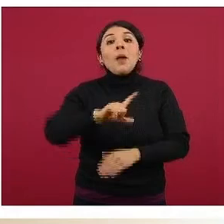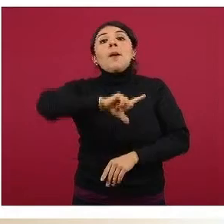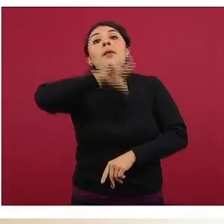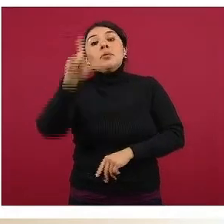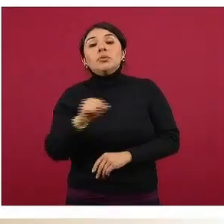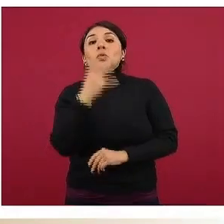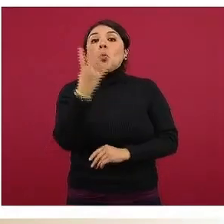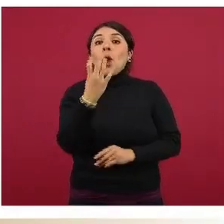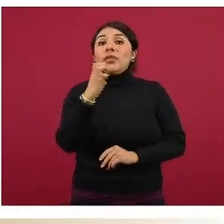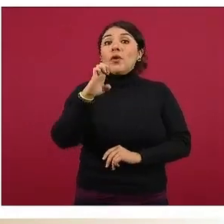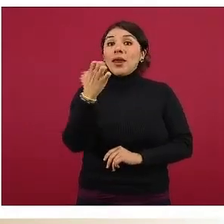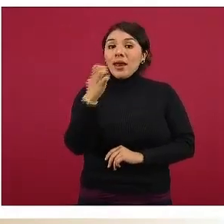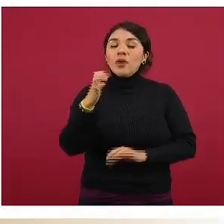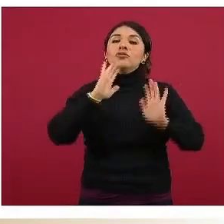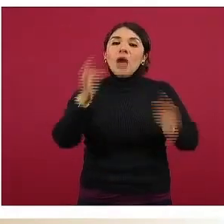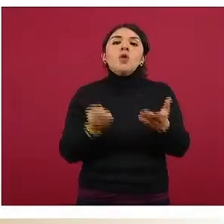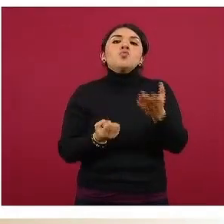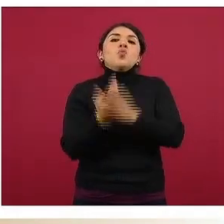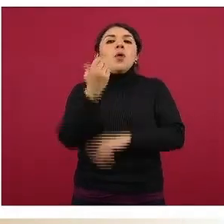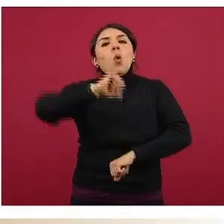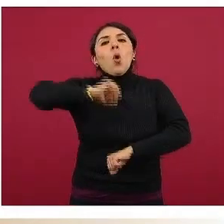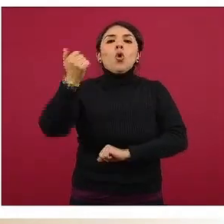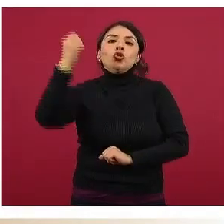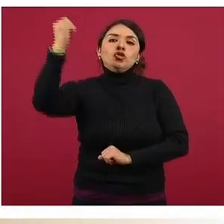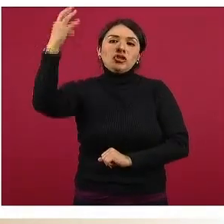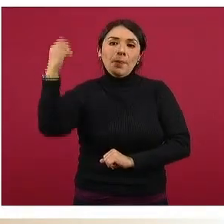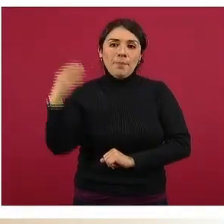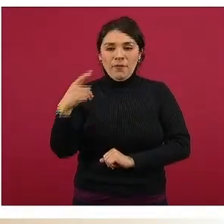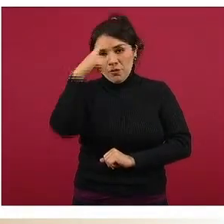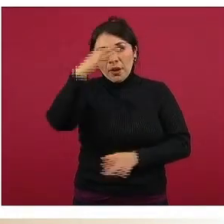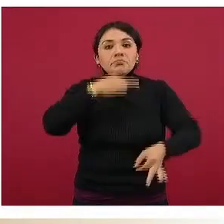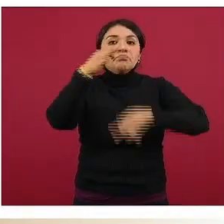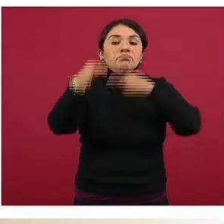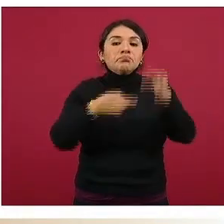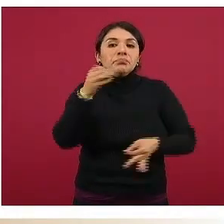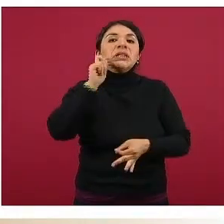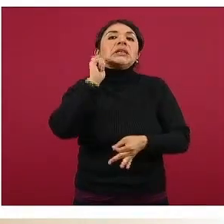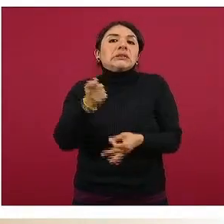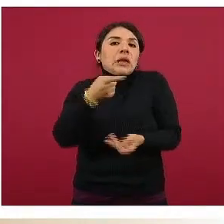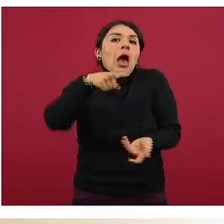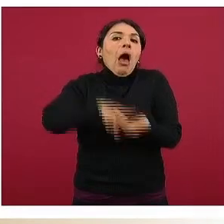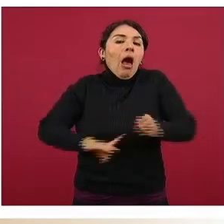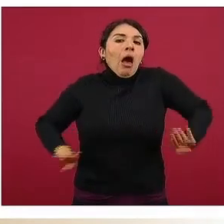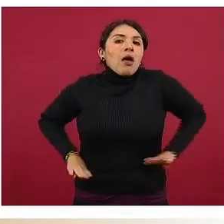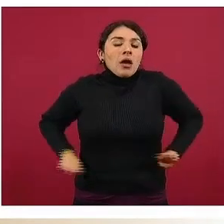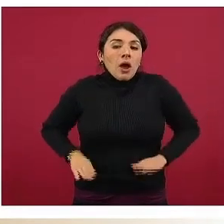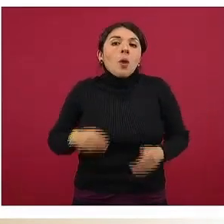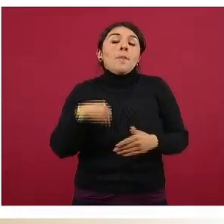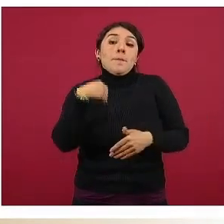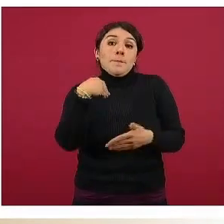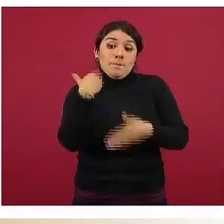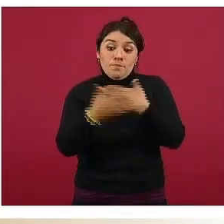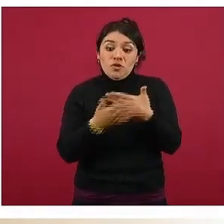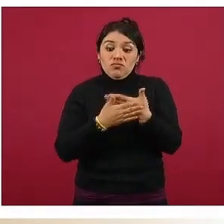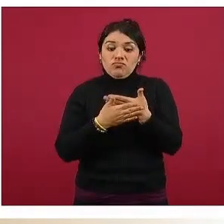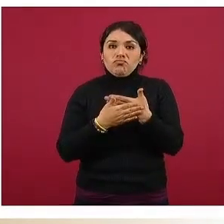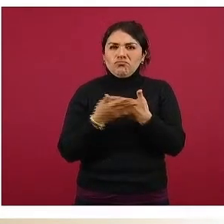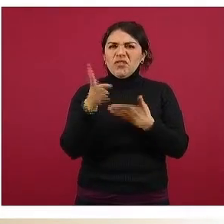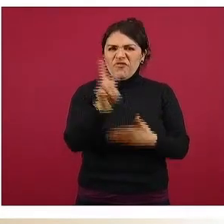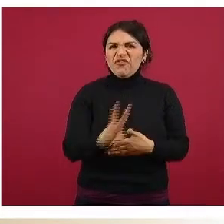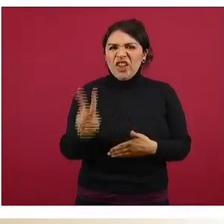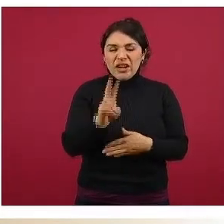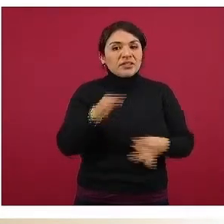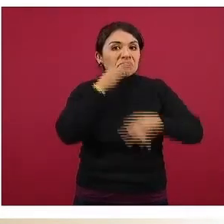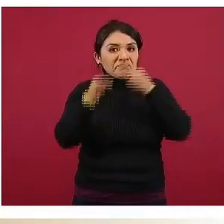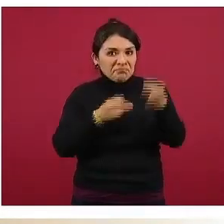enero entrará en vigencia un nuevo semáforo que se publicará el